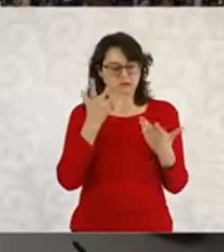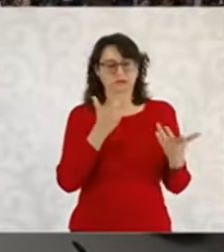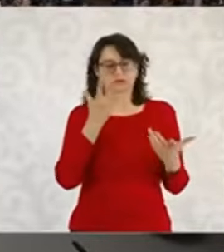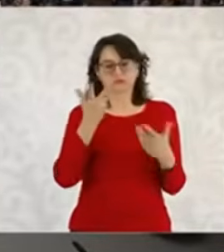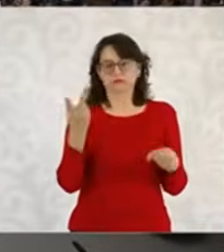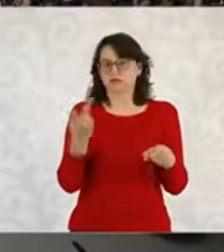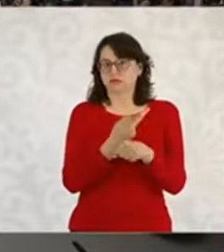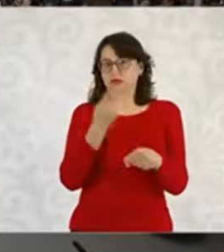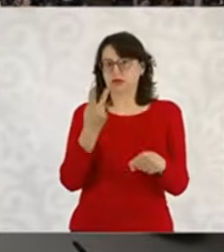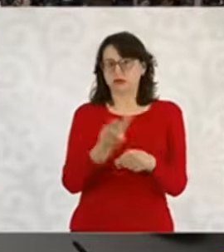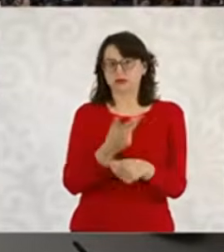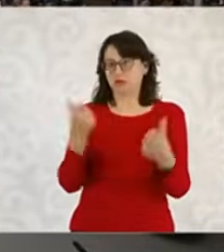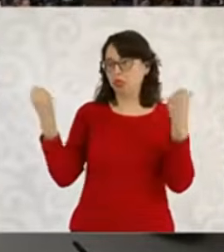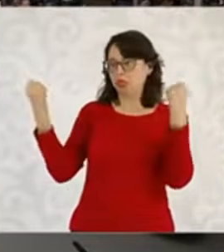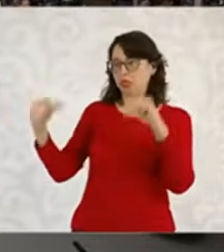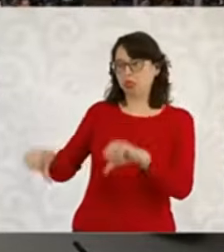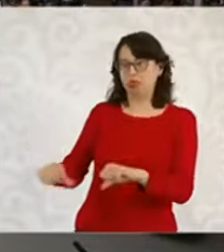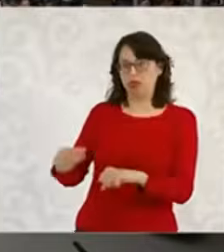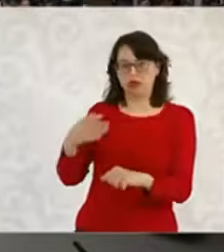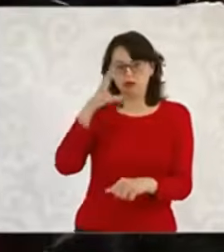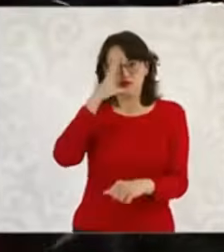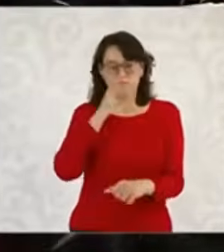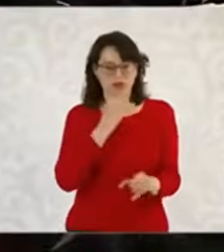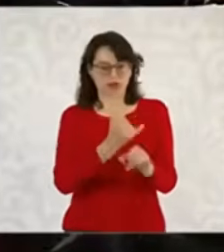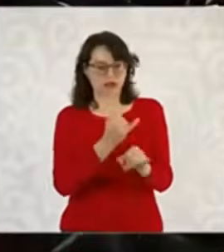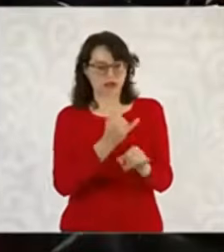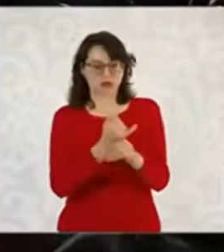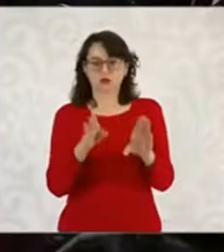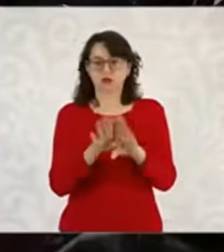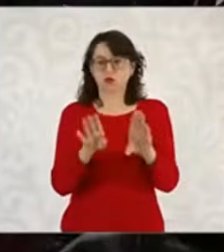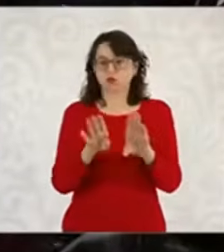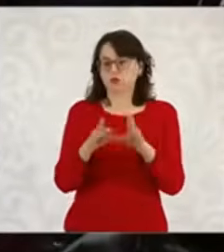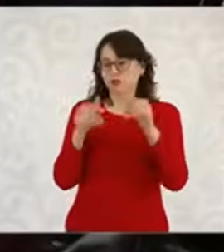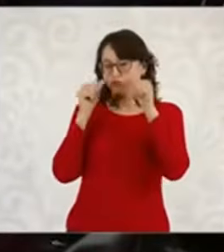reportando los estudiantes, cómo se atenderán estos casos. Adelante.